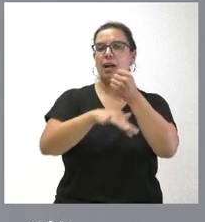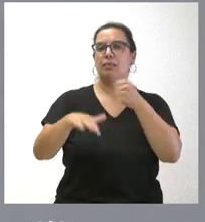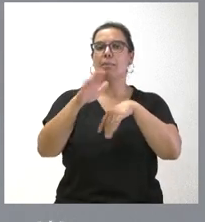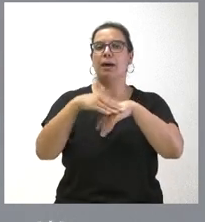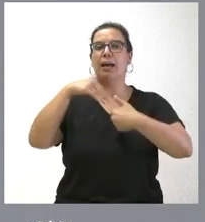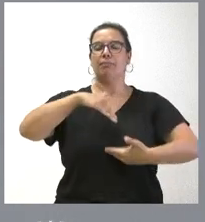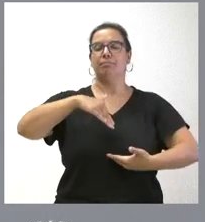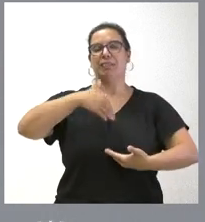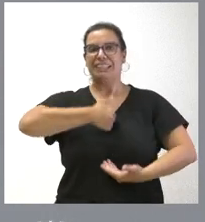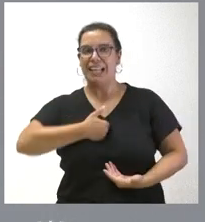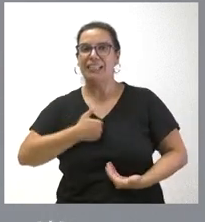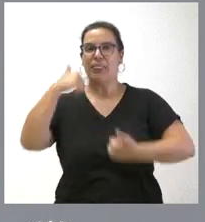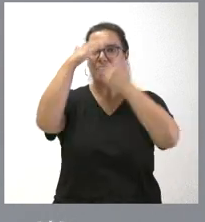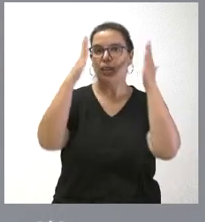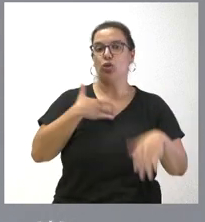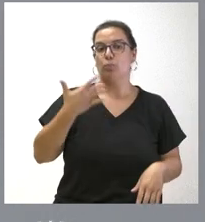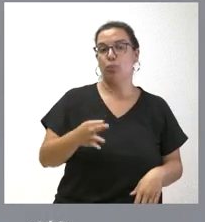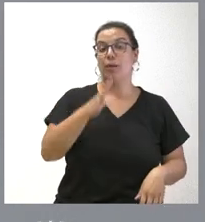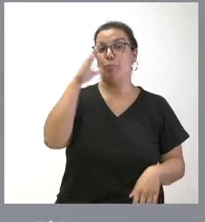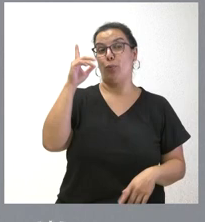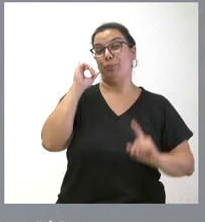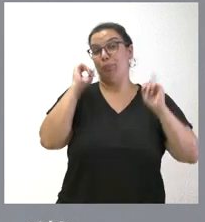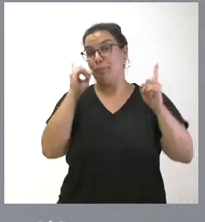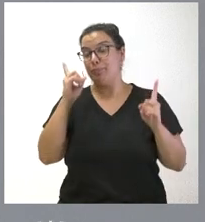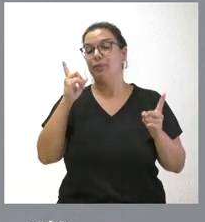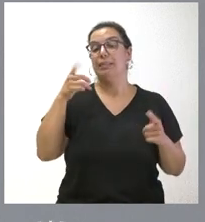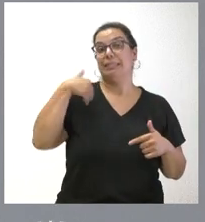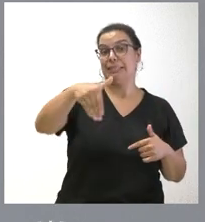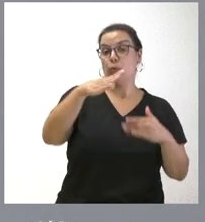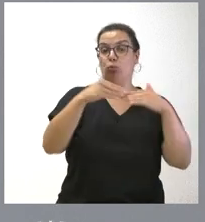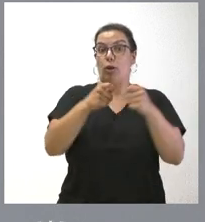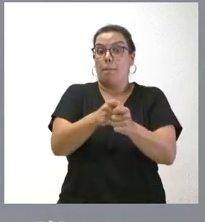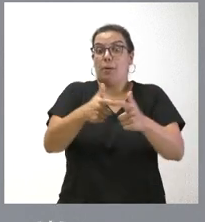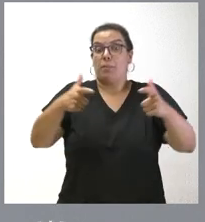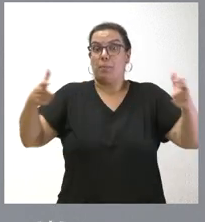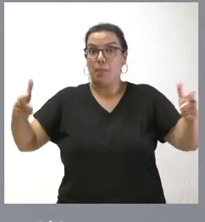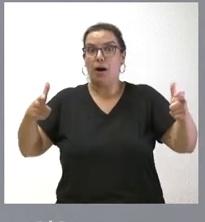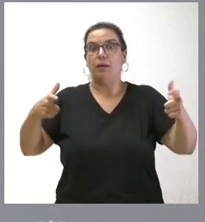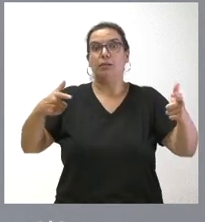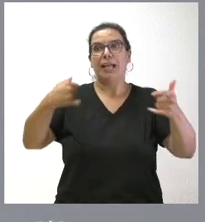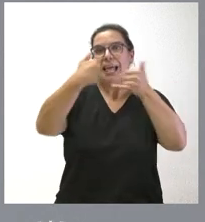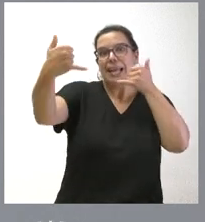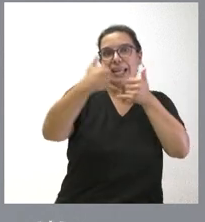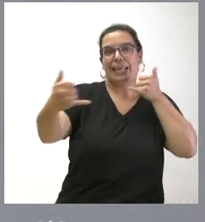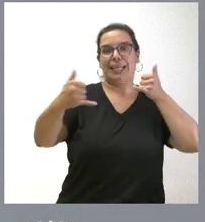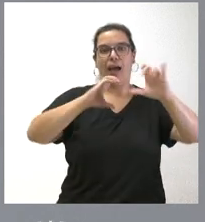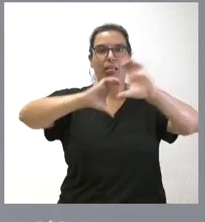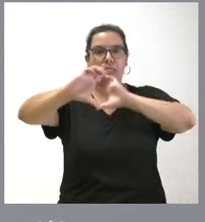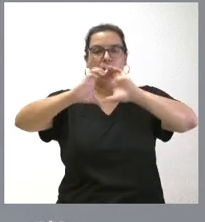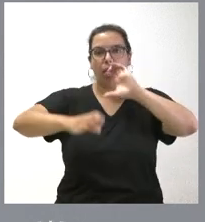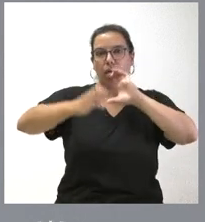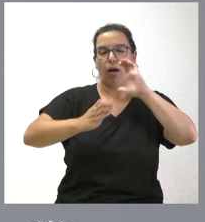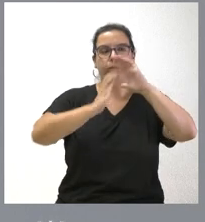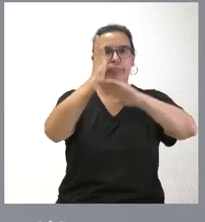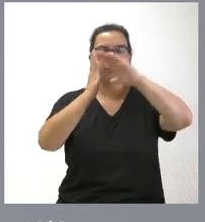para que ante la previsión de incremento del número de usuarios la comunicación con los asistentes no se vea afectada